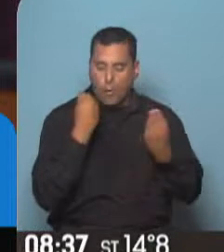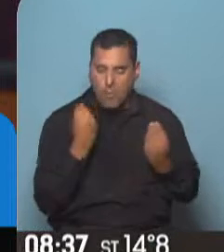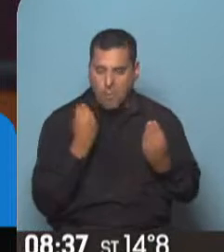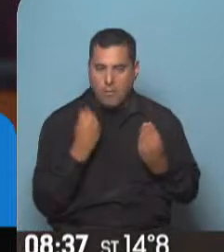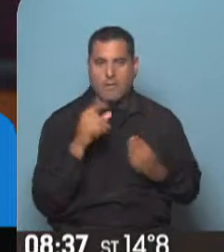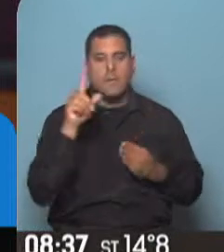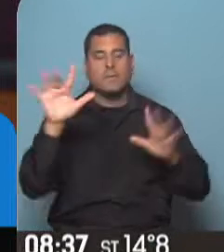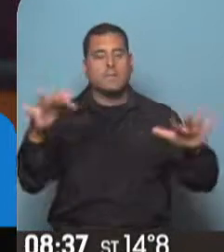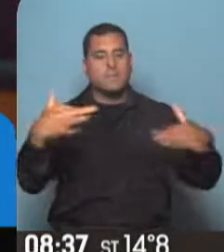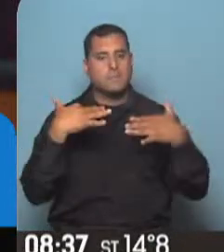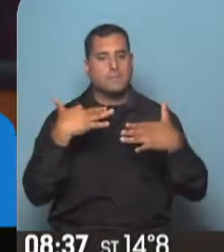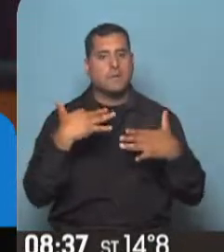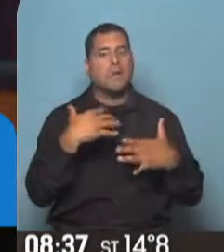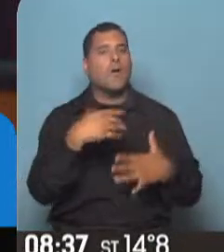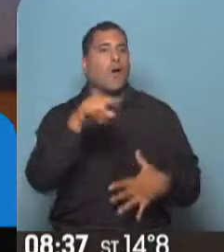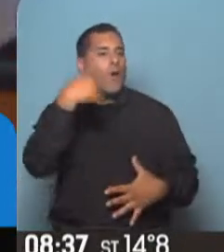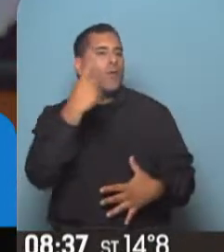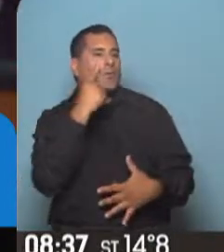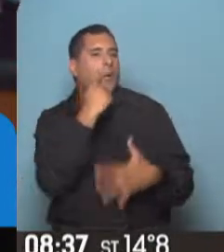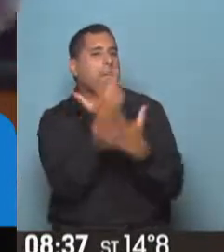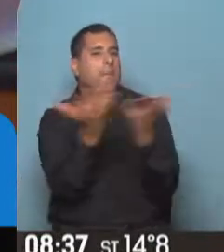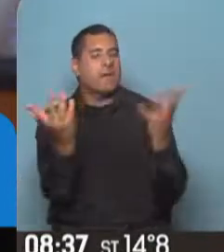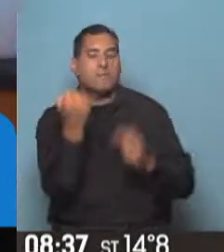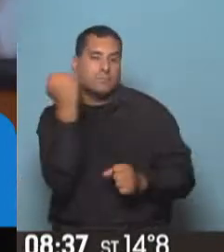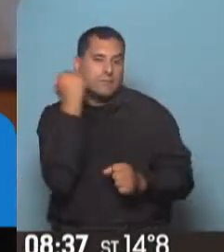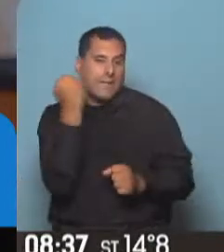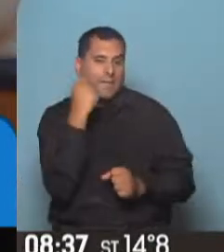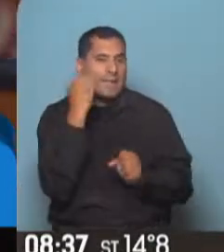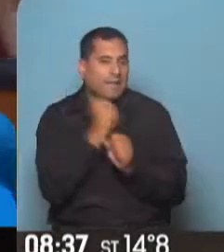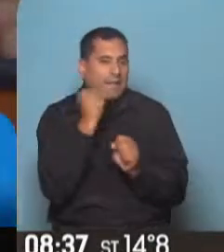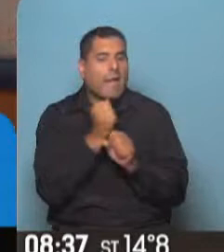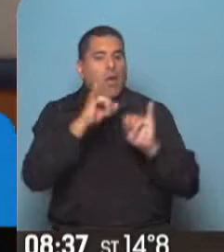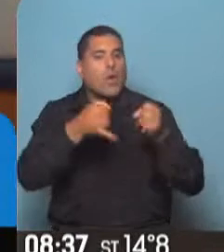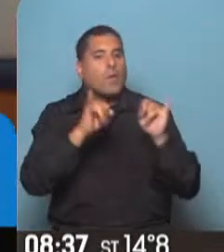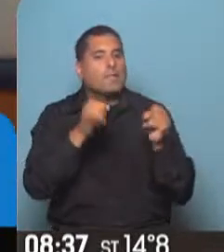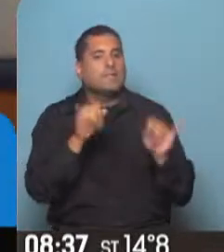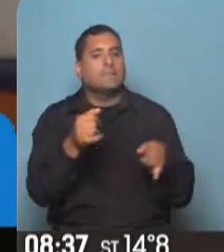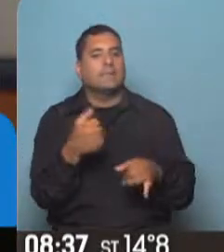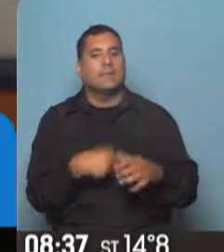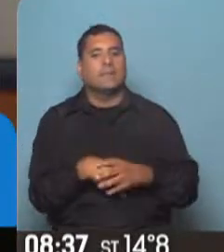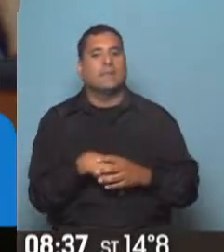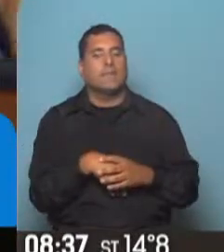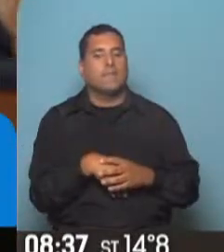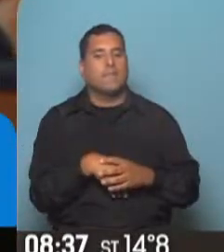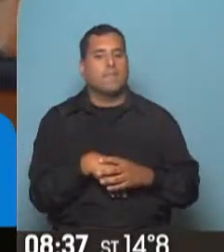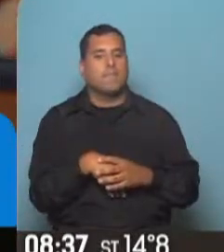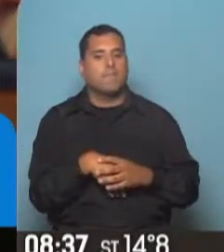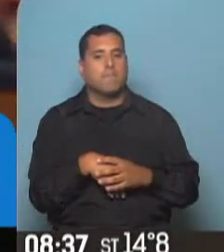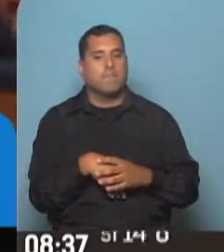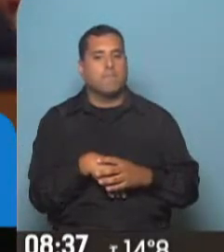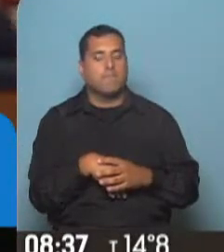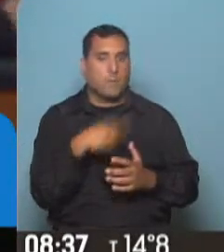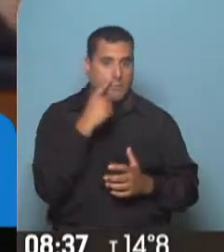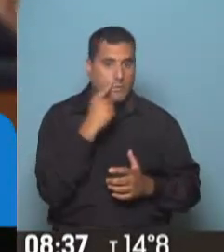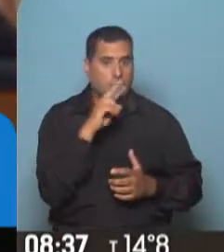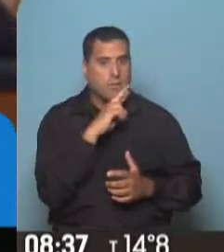están mirando en general son los otros varones esto también es un punto importante a trabajar en la adolescencia sobre todo en donde digo los chicos y las chicas